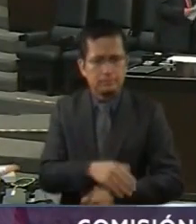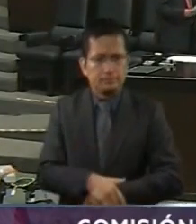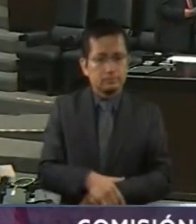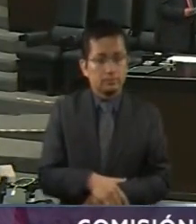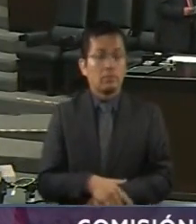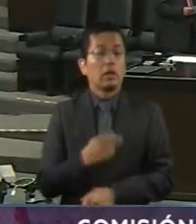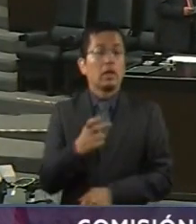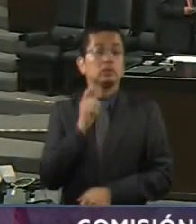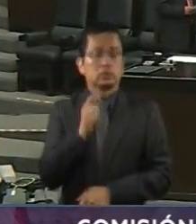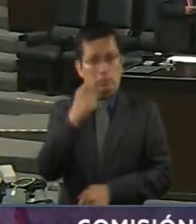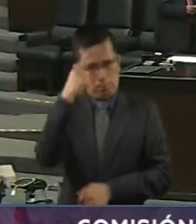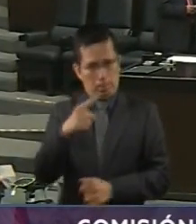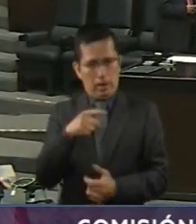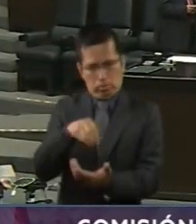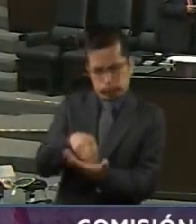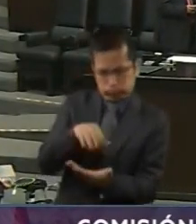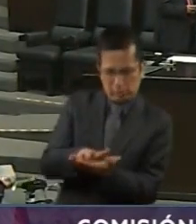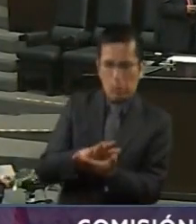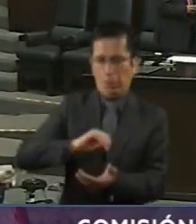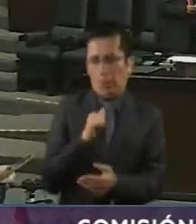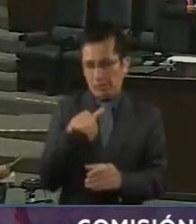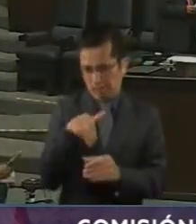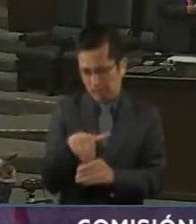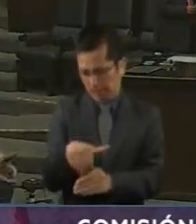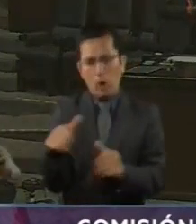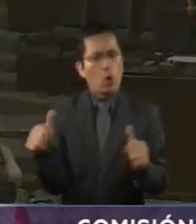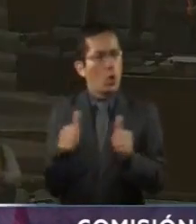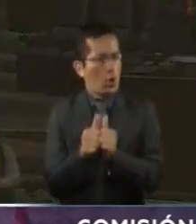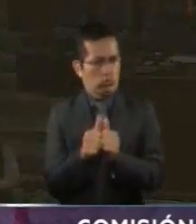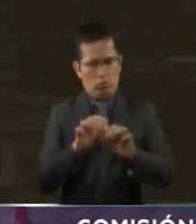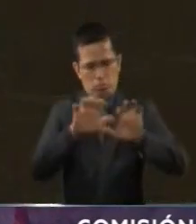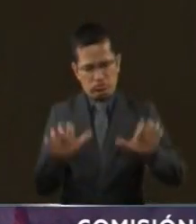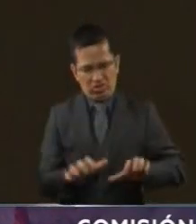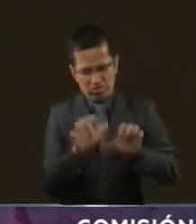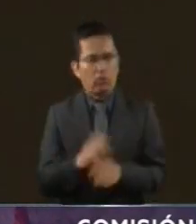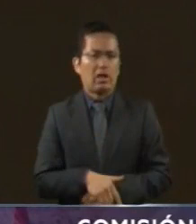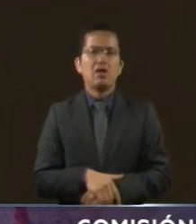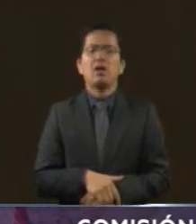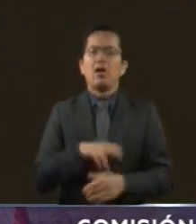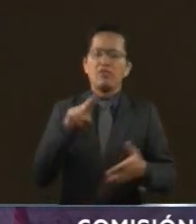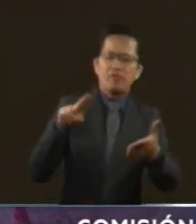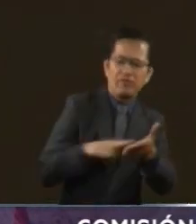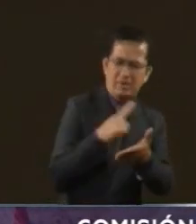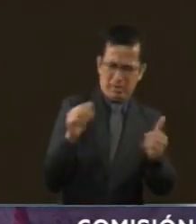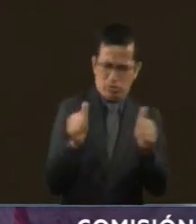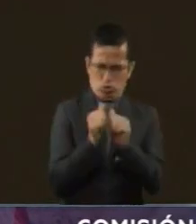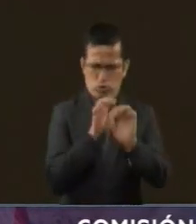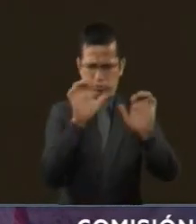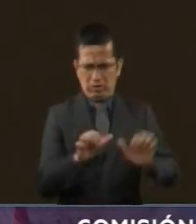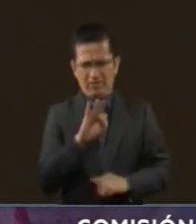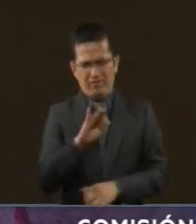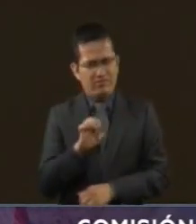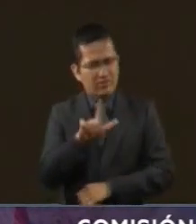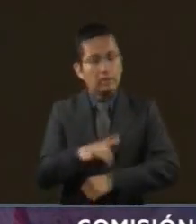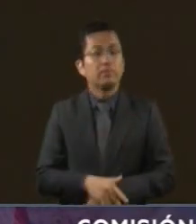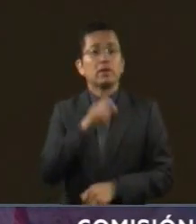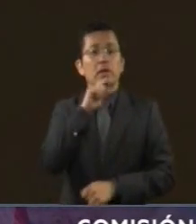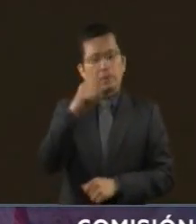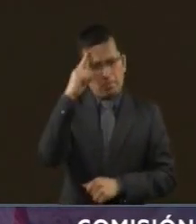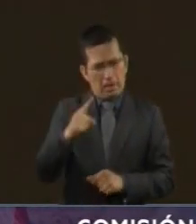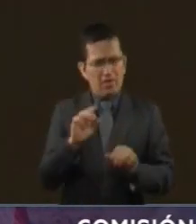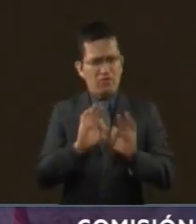la utilización de archivos digitales, firma electrónica, medios de transmisión de datos, sistemas